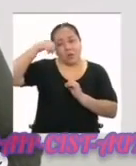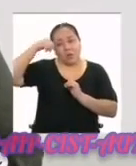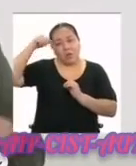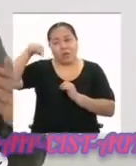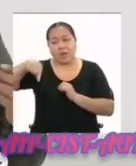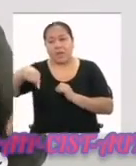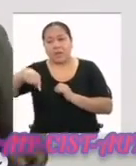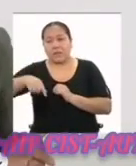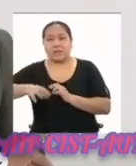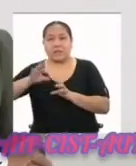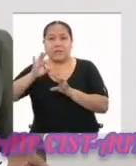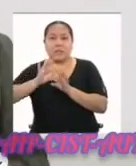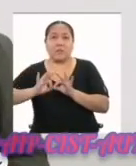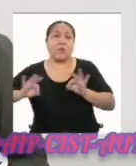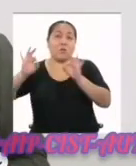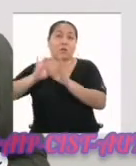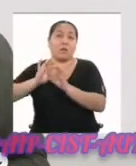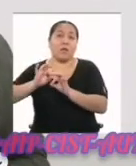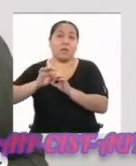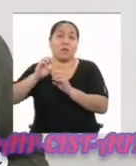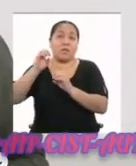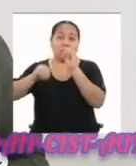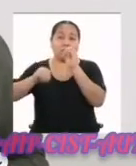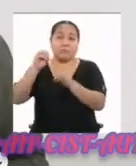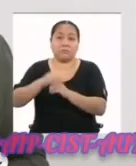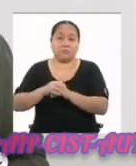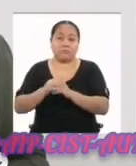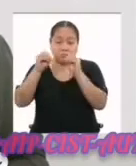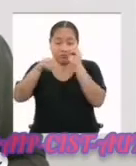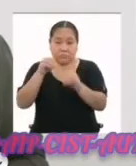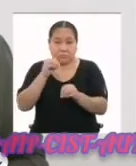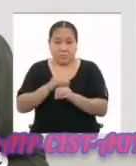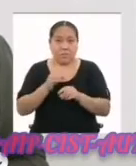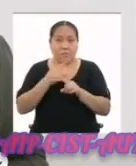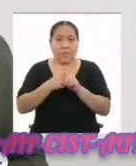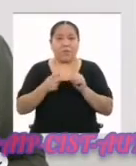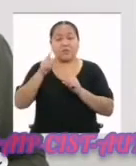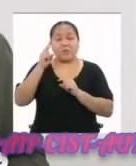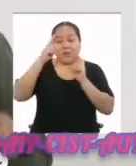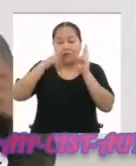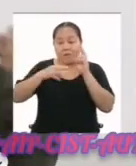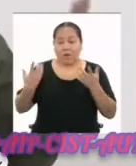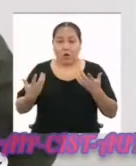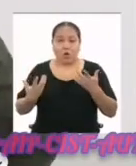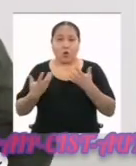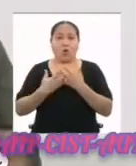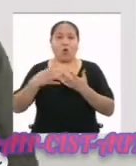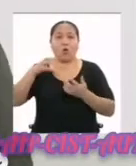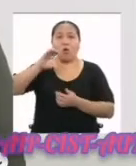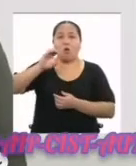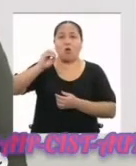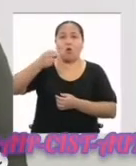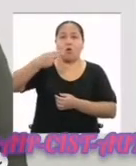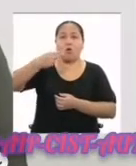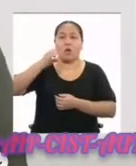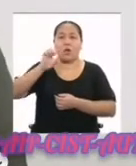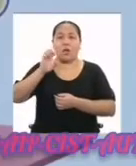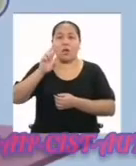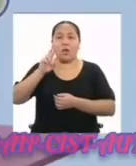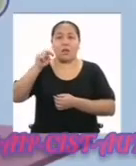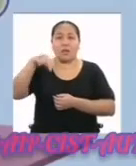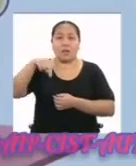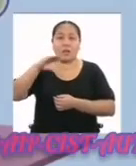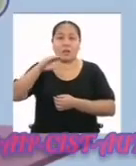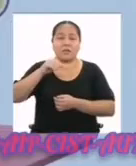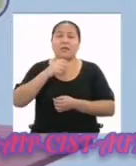tema y lo puso en el texto, pero debió considerar la coherencia textual antes de hacerlo.